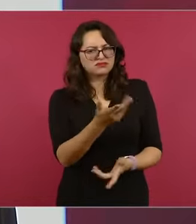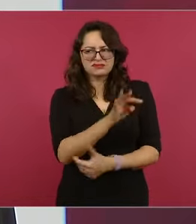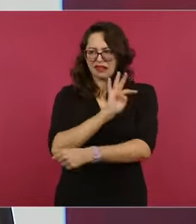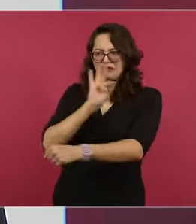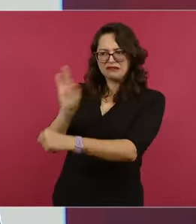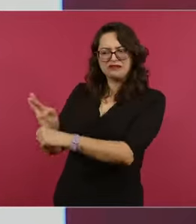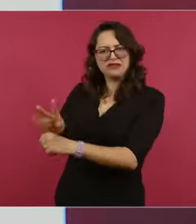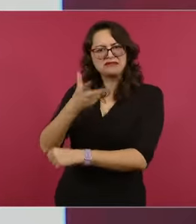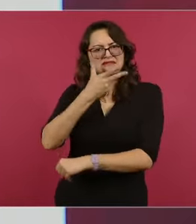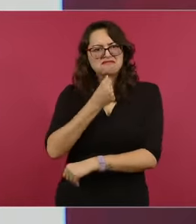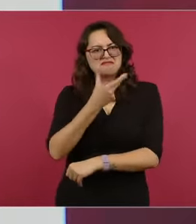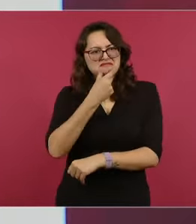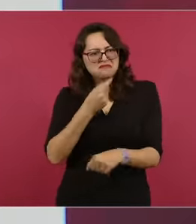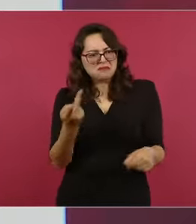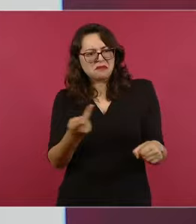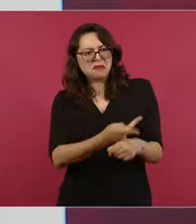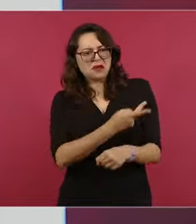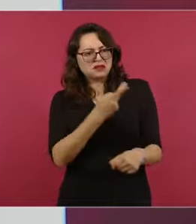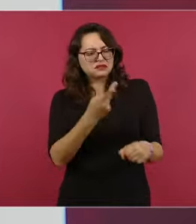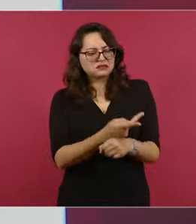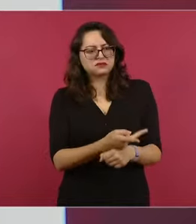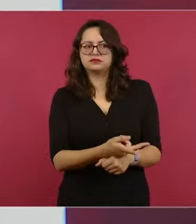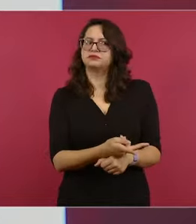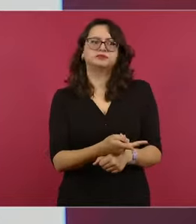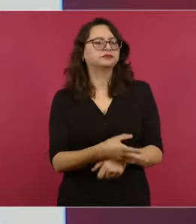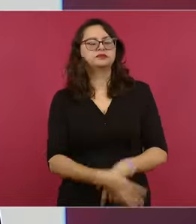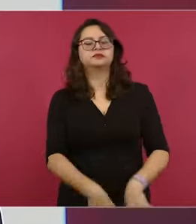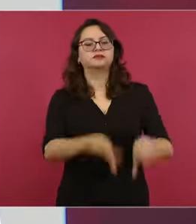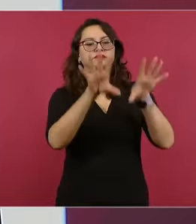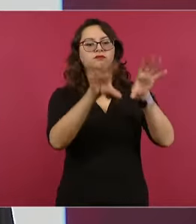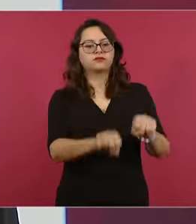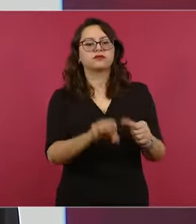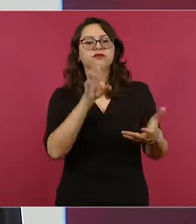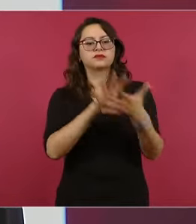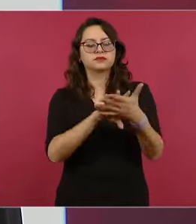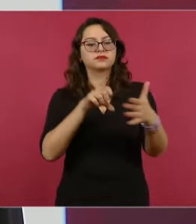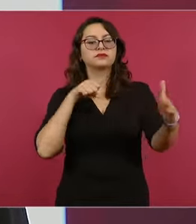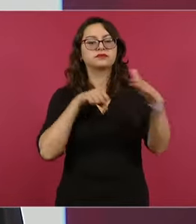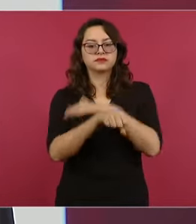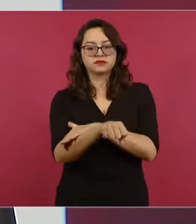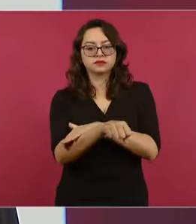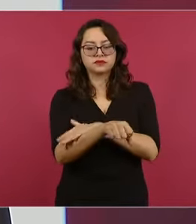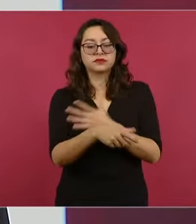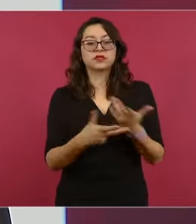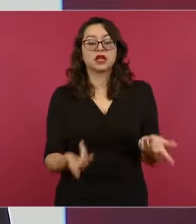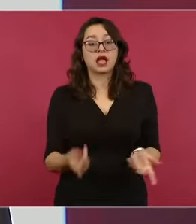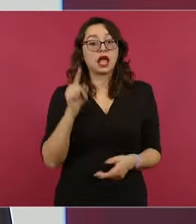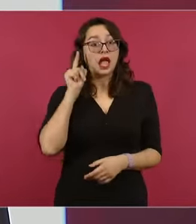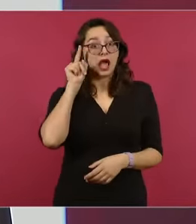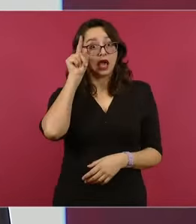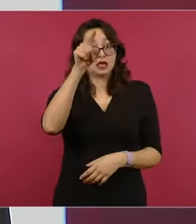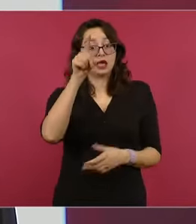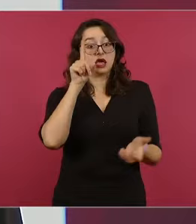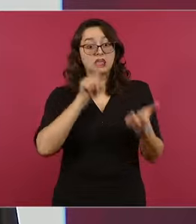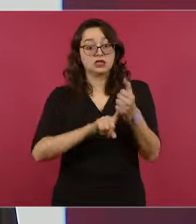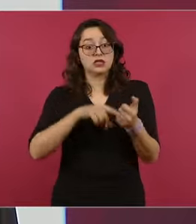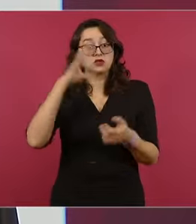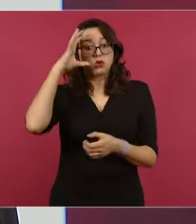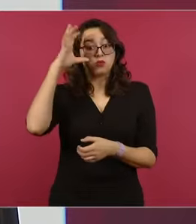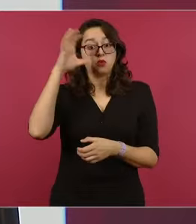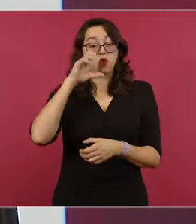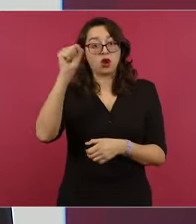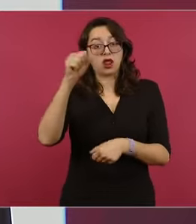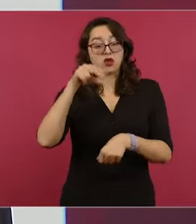cual tuvo como resultado su detención. Hay testimonios del Servicio Médico de Morelos que el acta de defunción fue fabricada